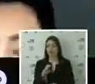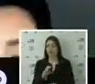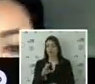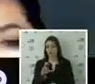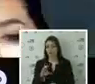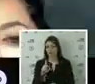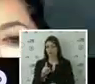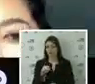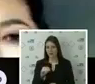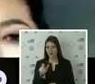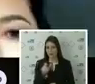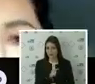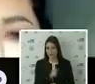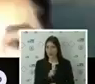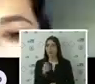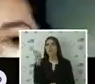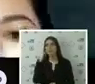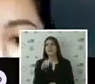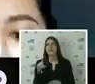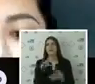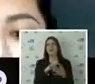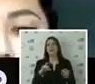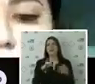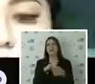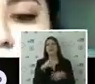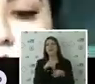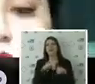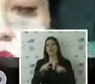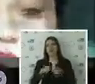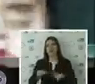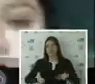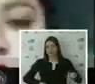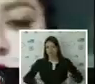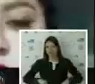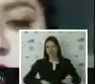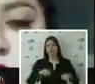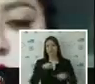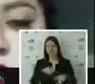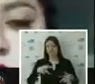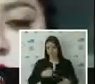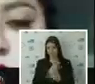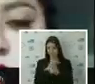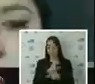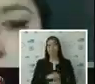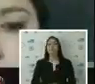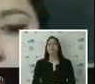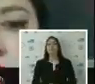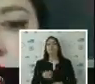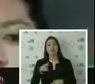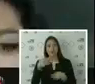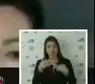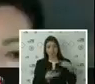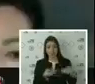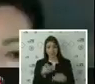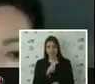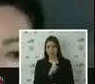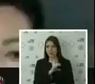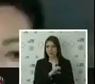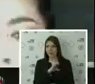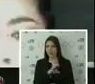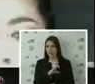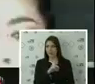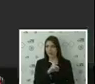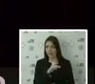México para el desarrollo de sus actividades a distancia. El Tribunal Electoral de la Ciudad de México y la Secretaría de